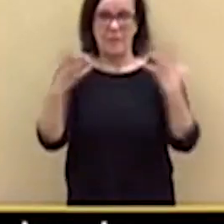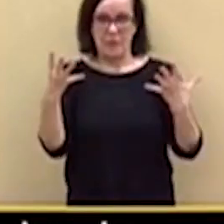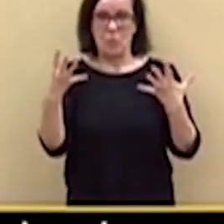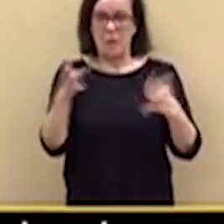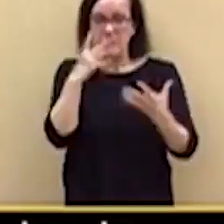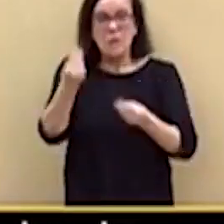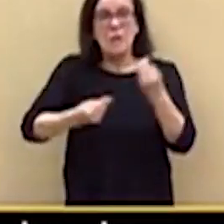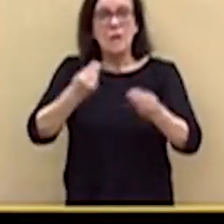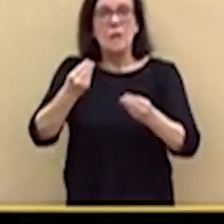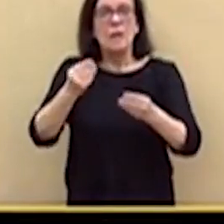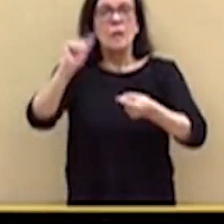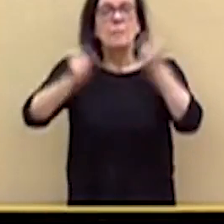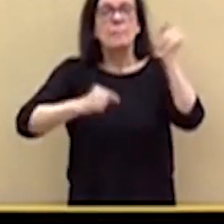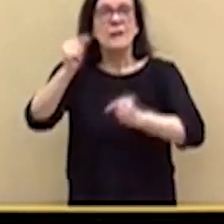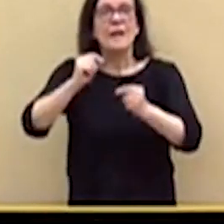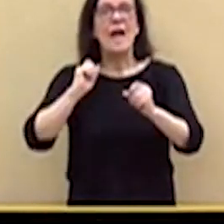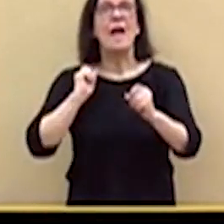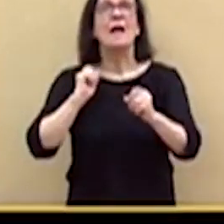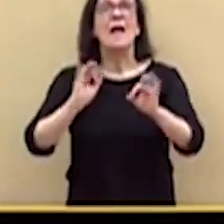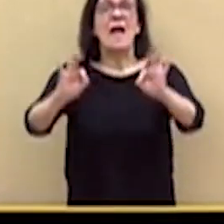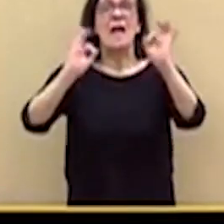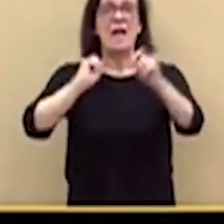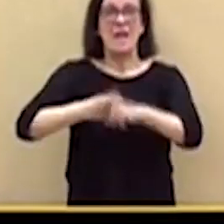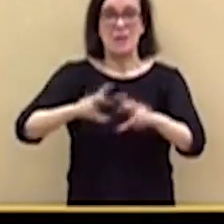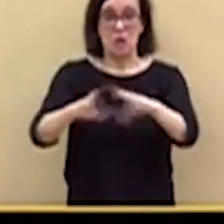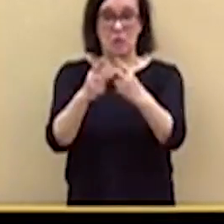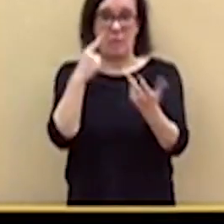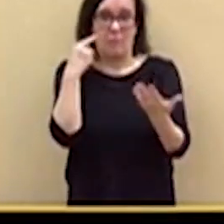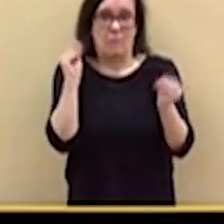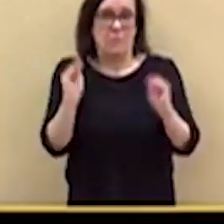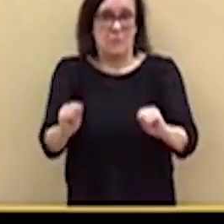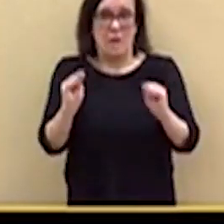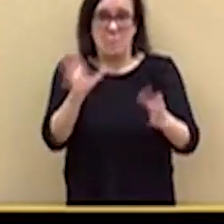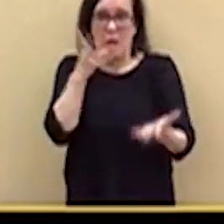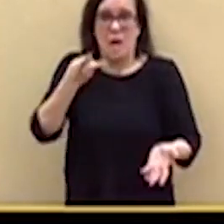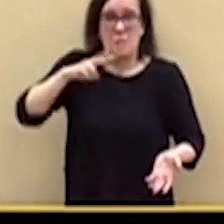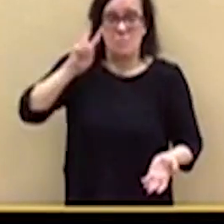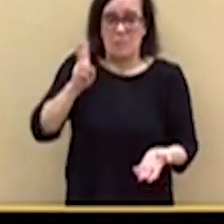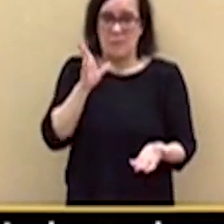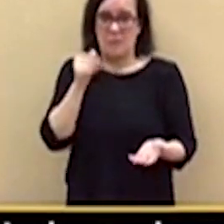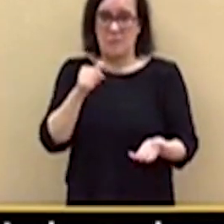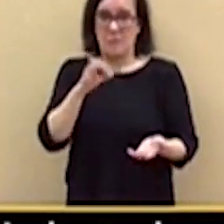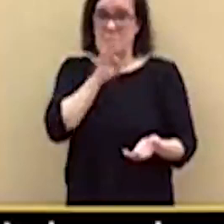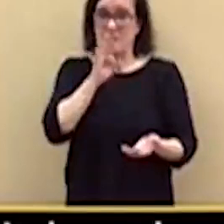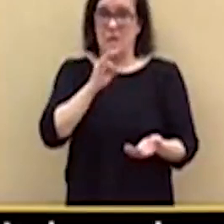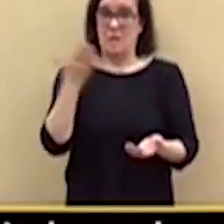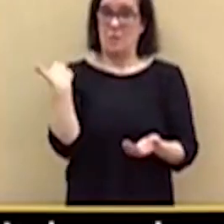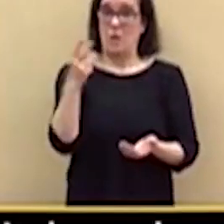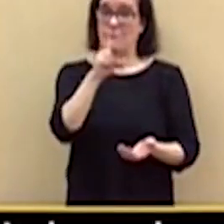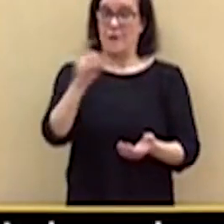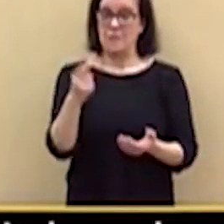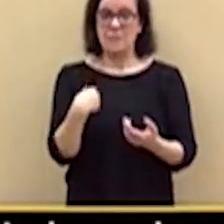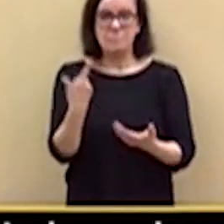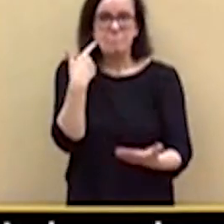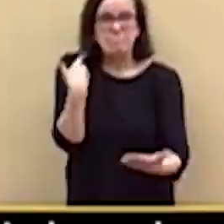presupuestos generales extrasociales. La evidencia y la experiencia a lo largo del pasado siglo, del siglo XX, nos demuestra